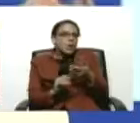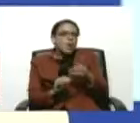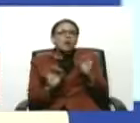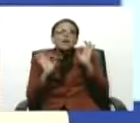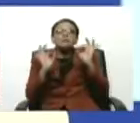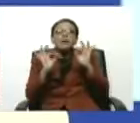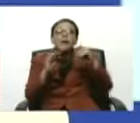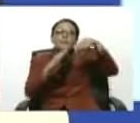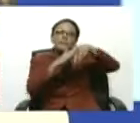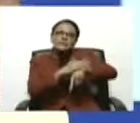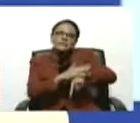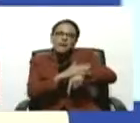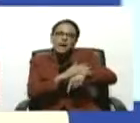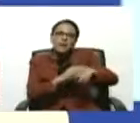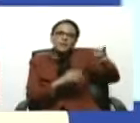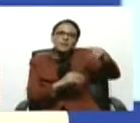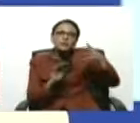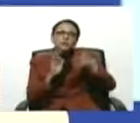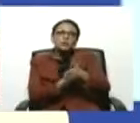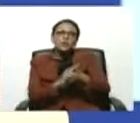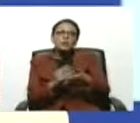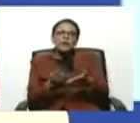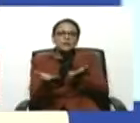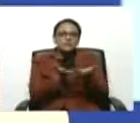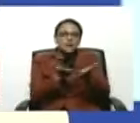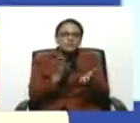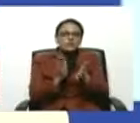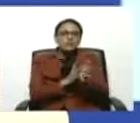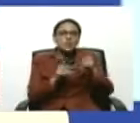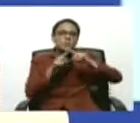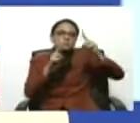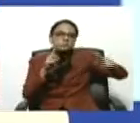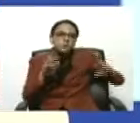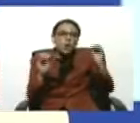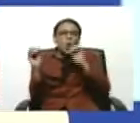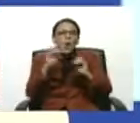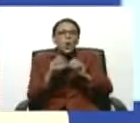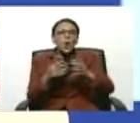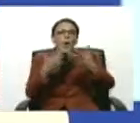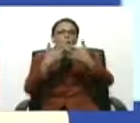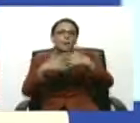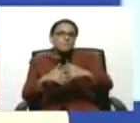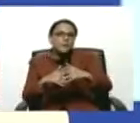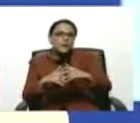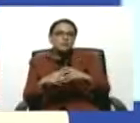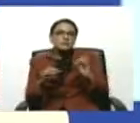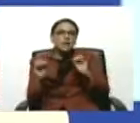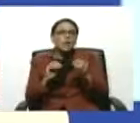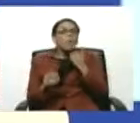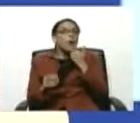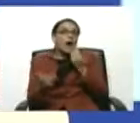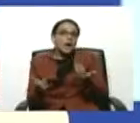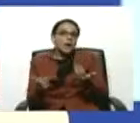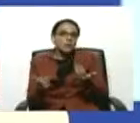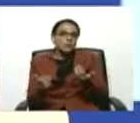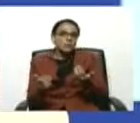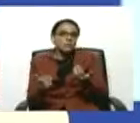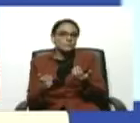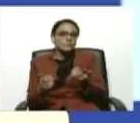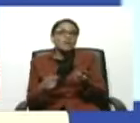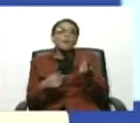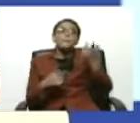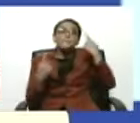específico en el sector de servicios en el sector Industrial principalmente vemos al